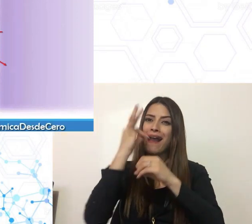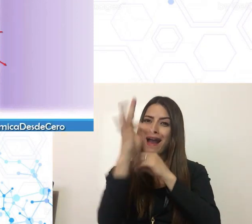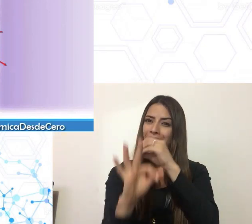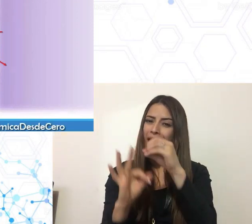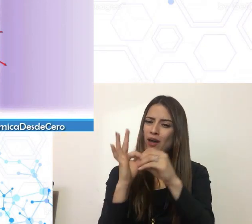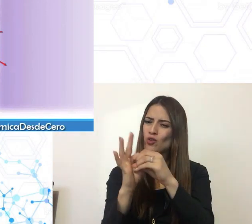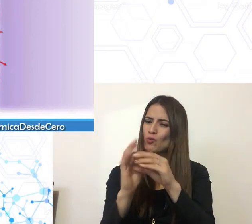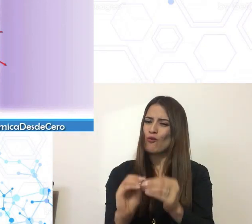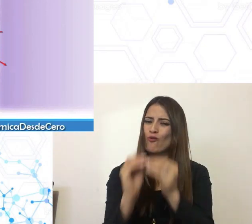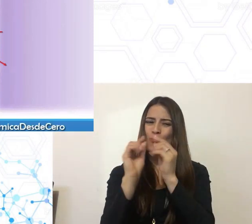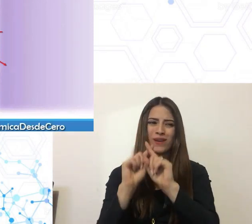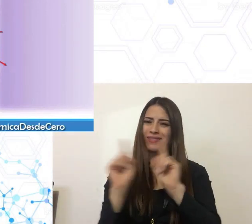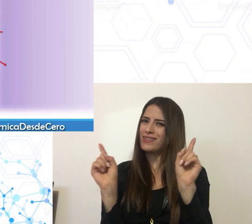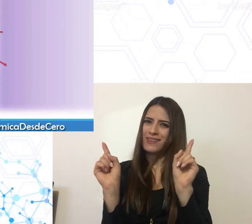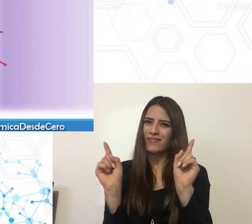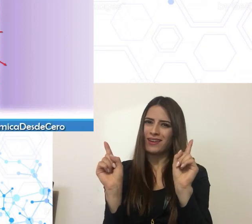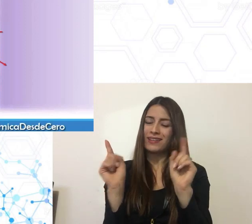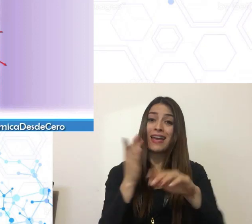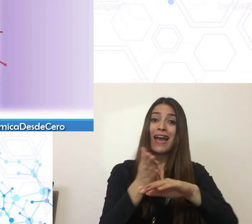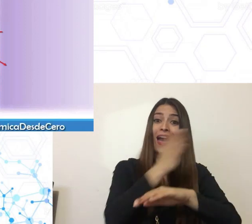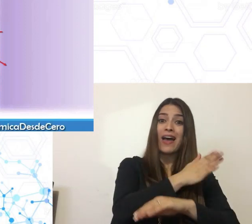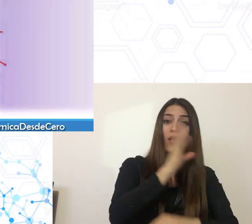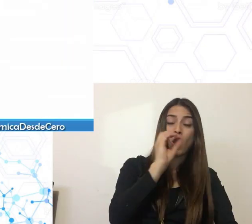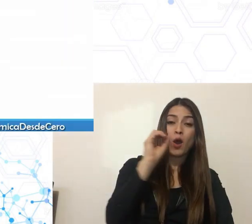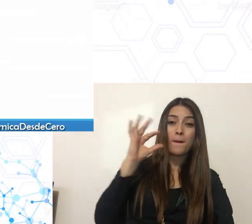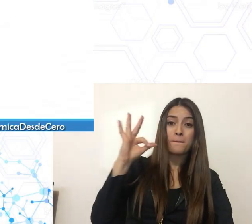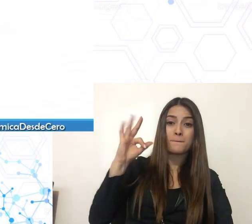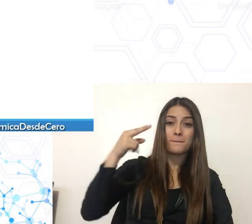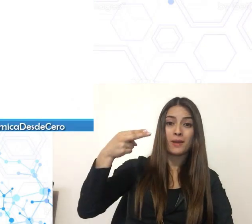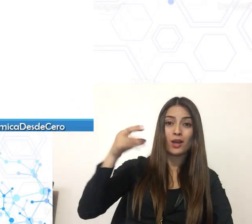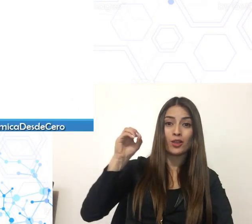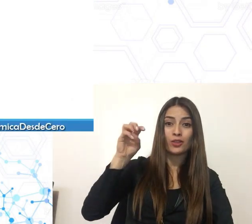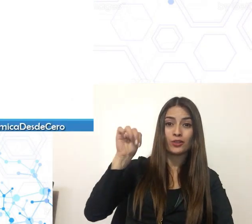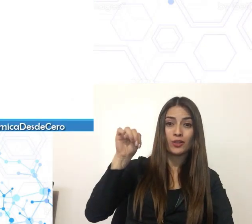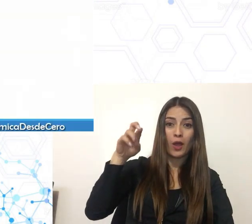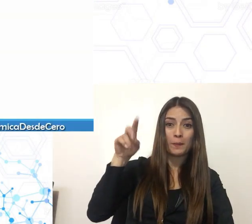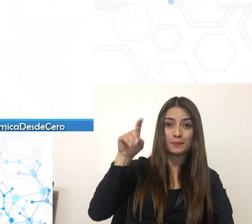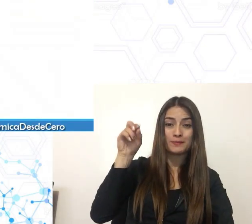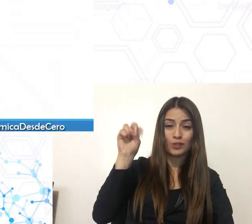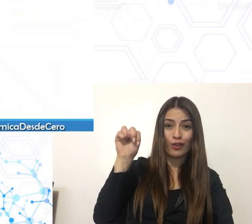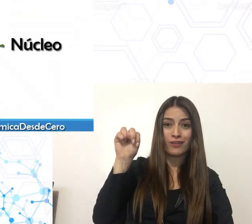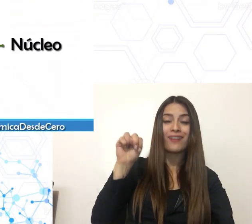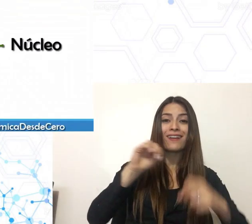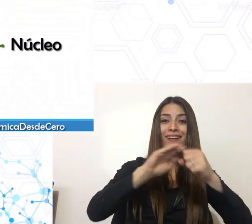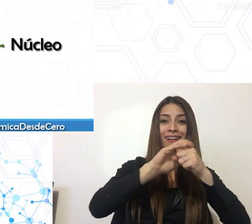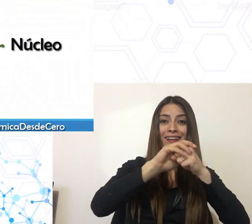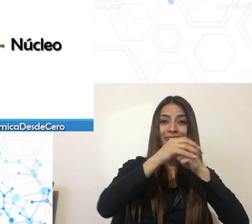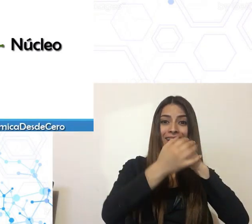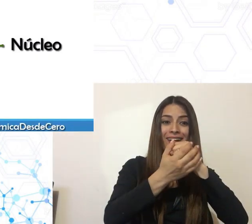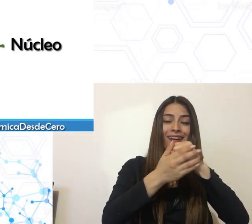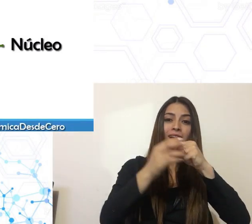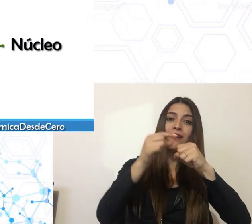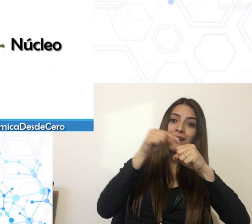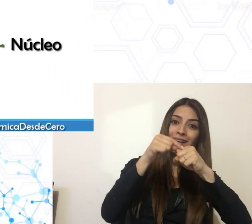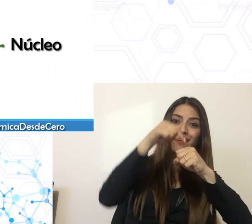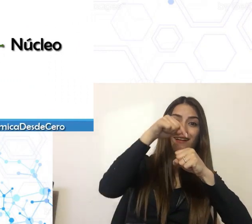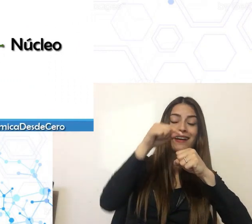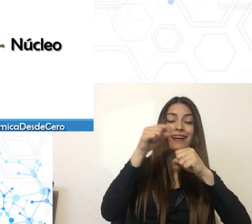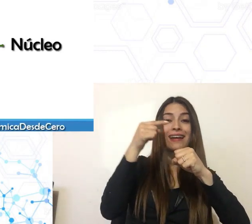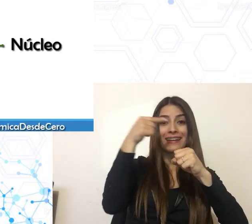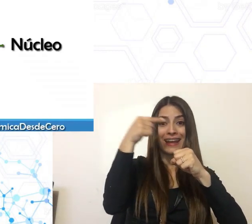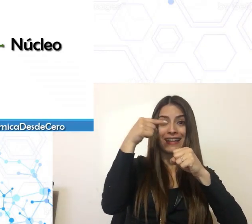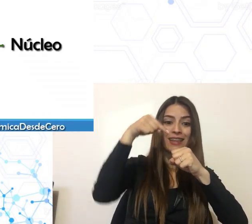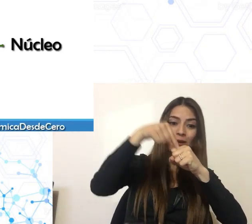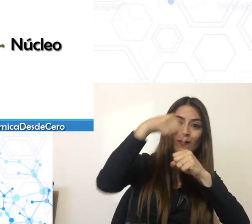masa positiva con incrustaciones negativas, y empieza a hablar de un modelo atómico